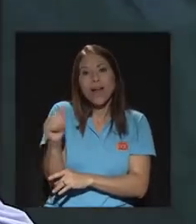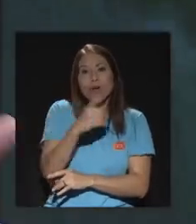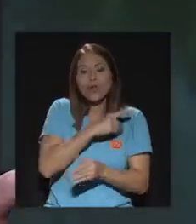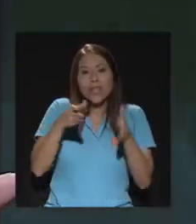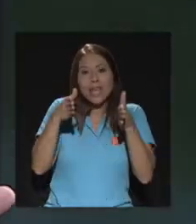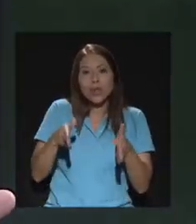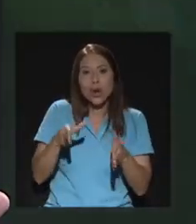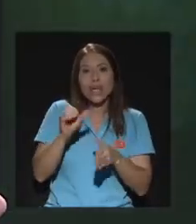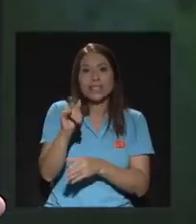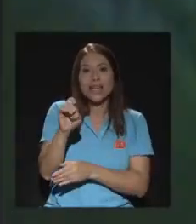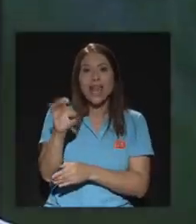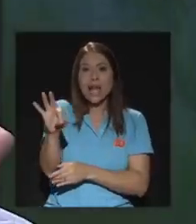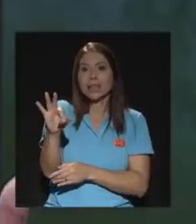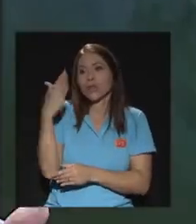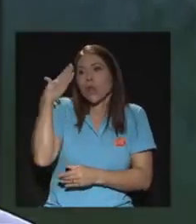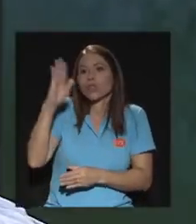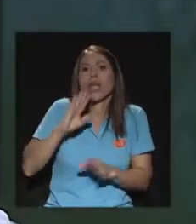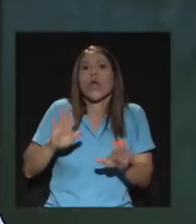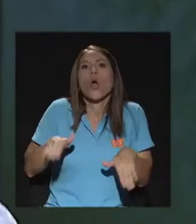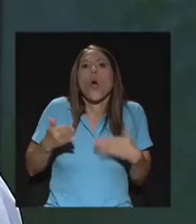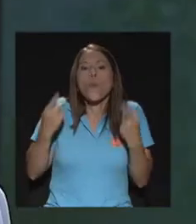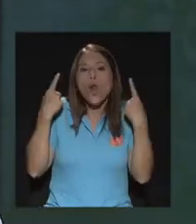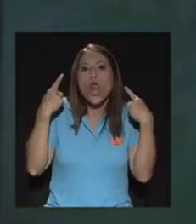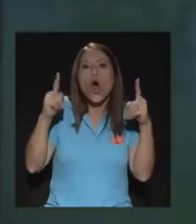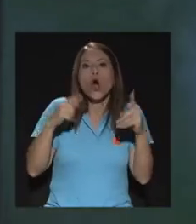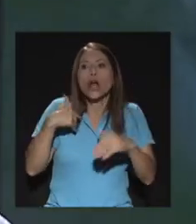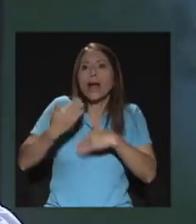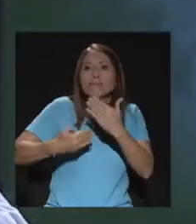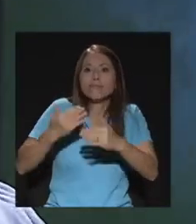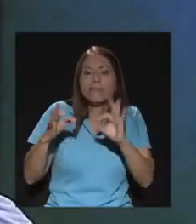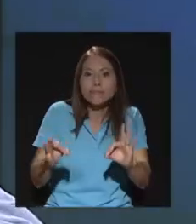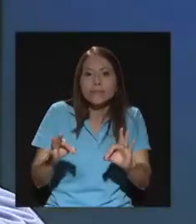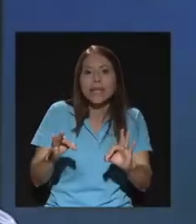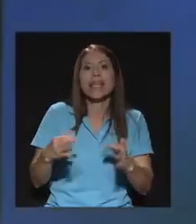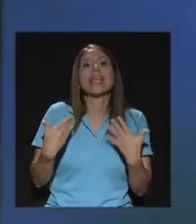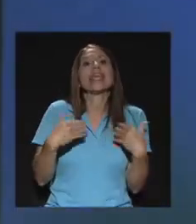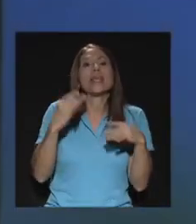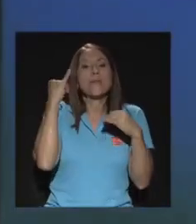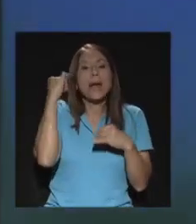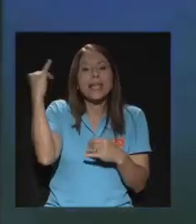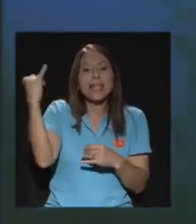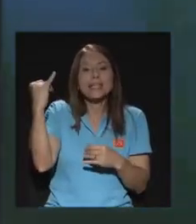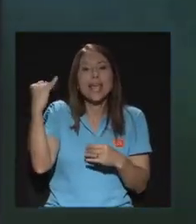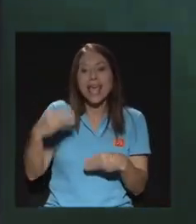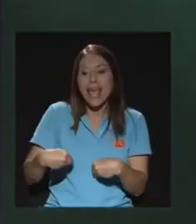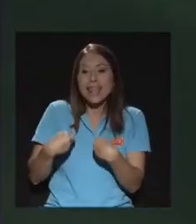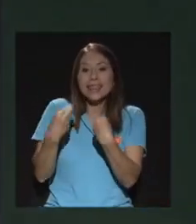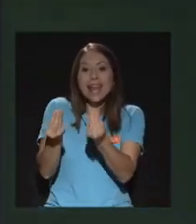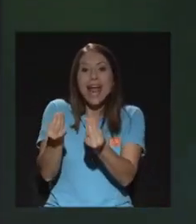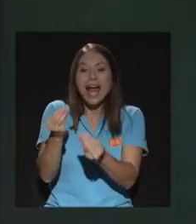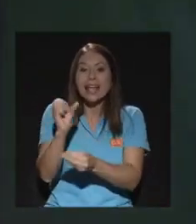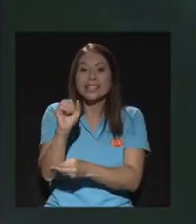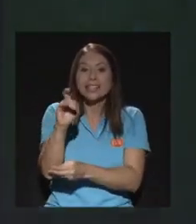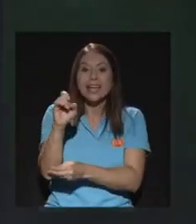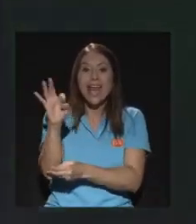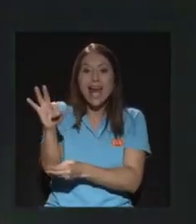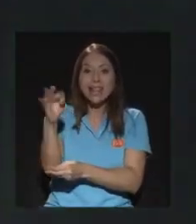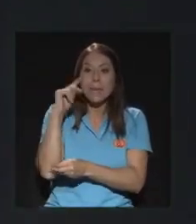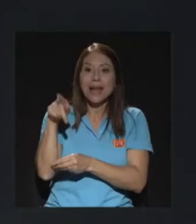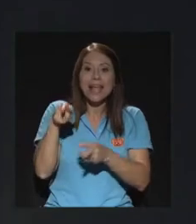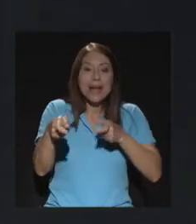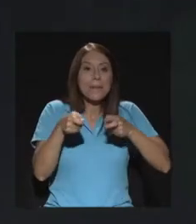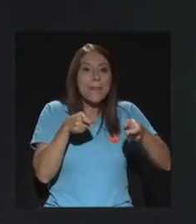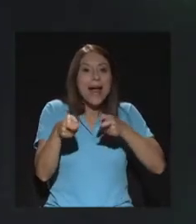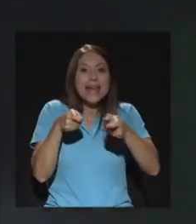no sé cómo logra sacar adelante el canal. Imagínense entregar al SINAR para que maneje la señal de las emisoras